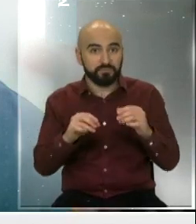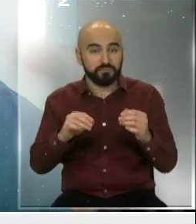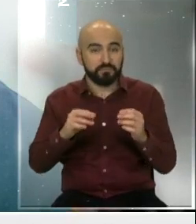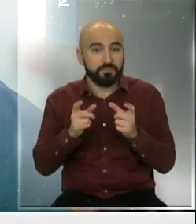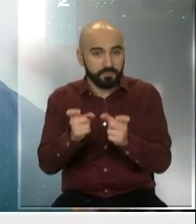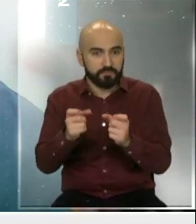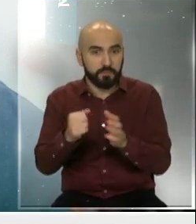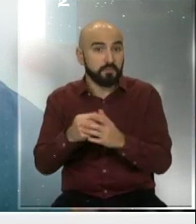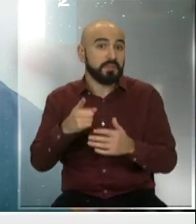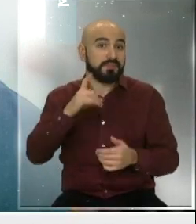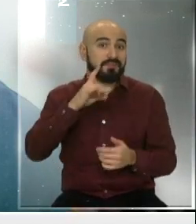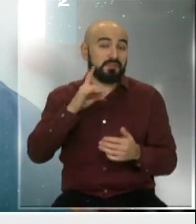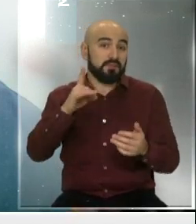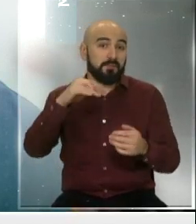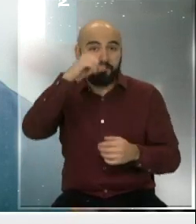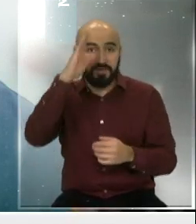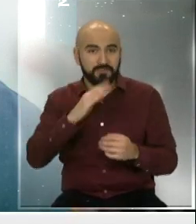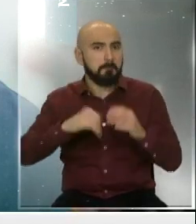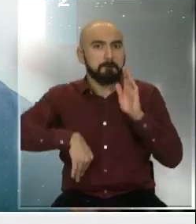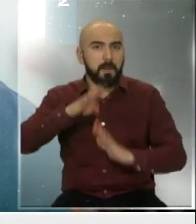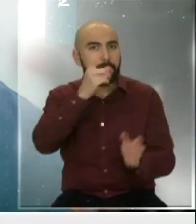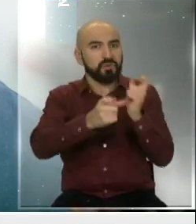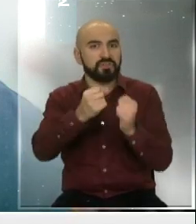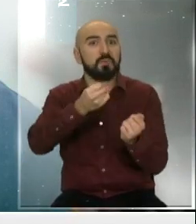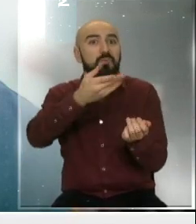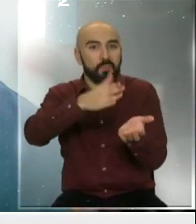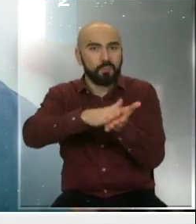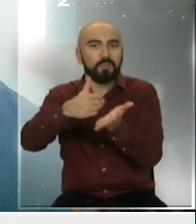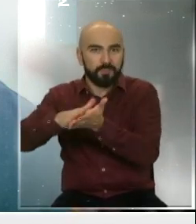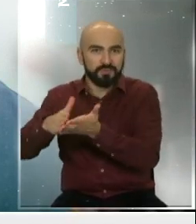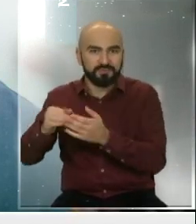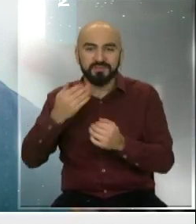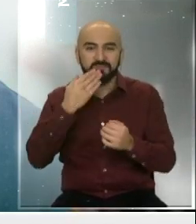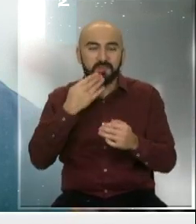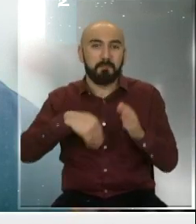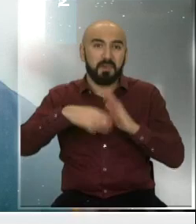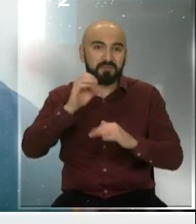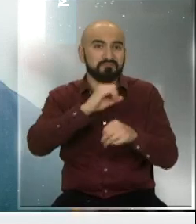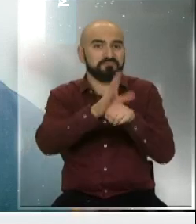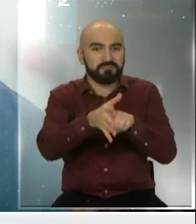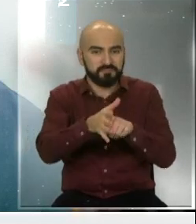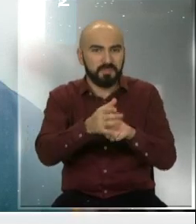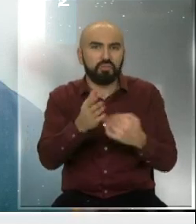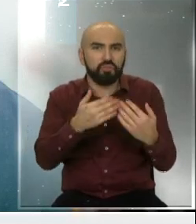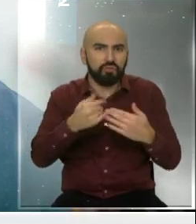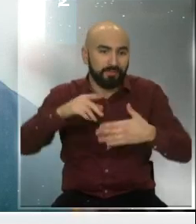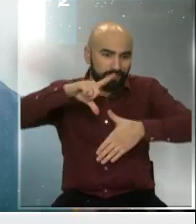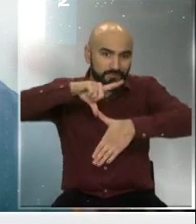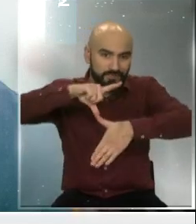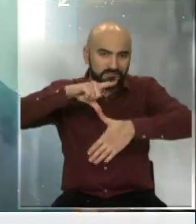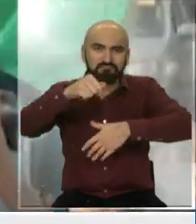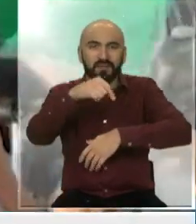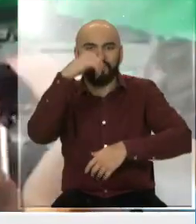las cifras más altas de fallecidos y contagiados en Latinoamérica. Natacha Kenar nos va a entregar un panorama.